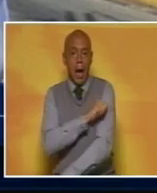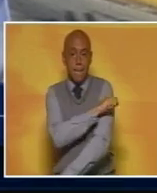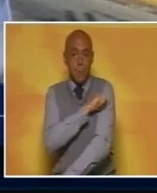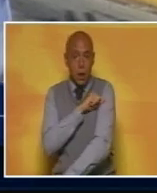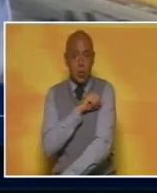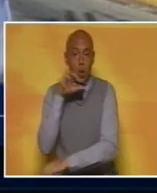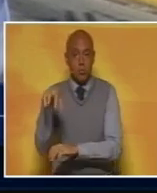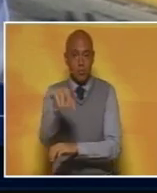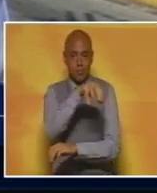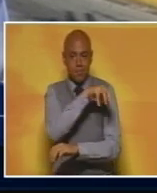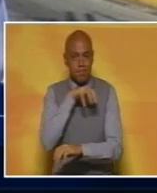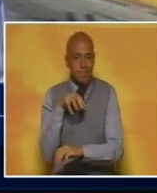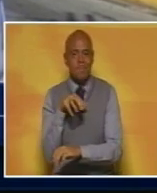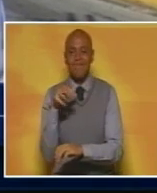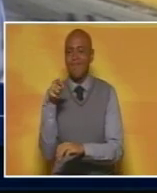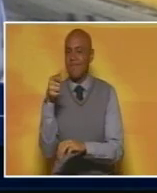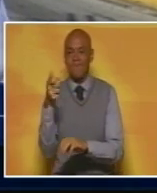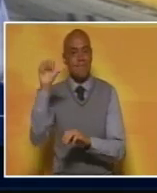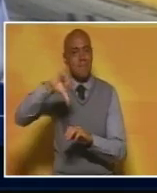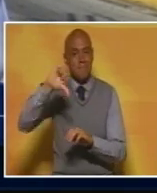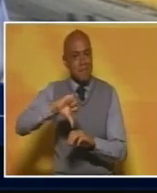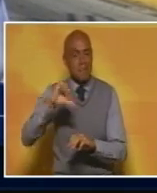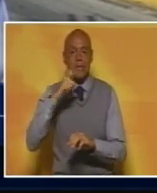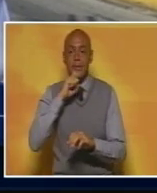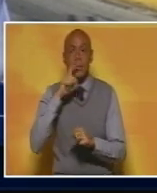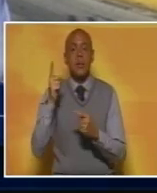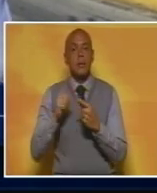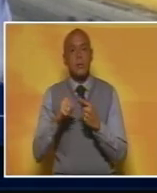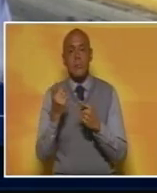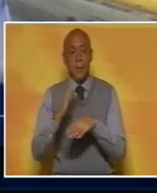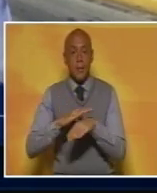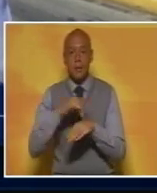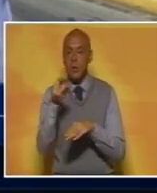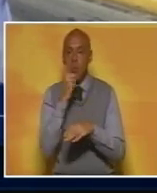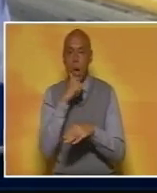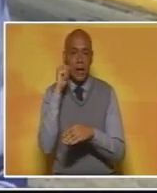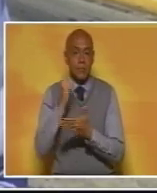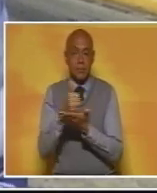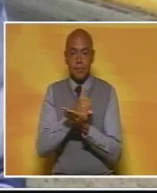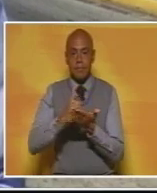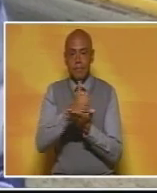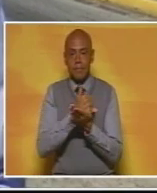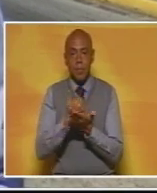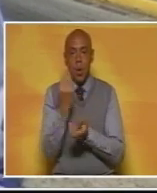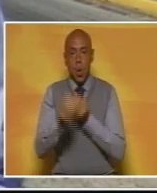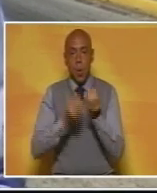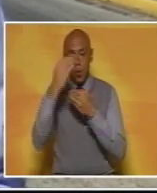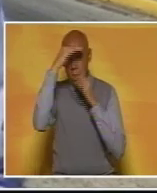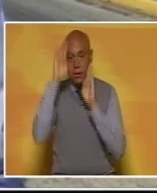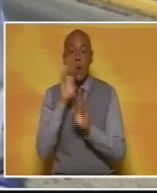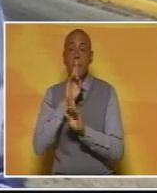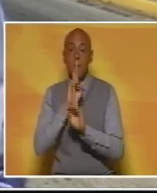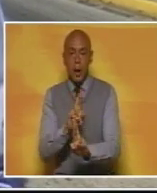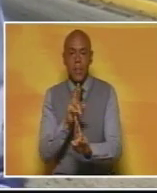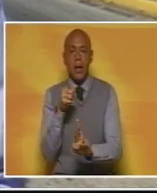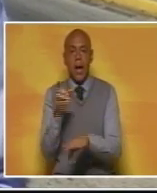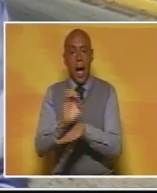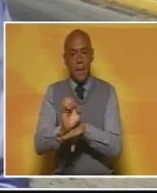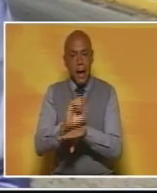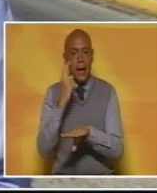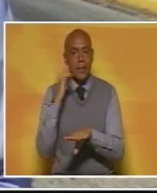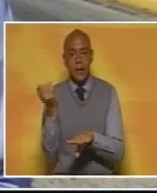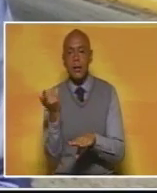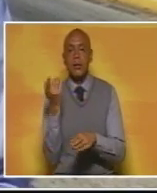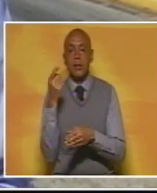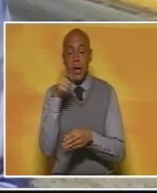se encuentra en condiciones precarias, ya que señalaron no contener insumos para atender cualquier emergencia. Estas y